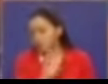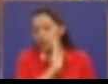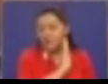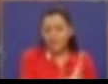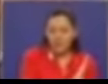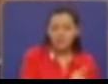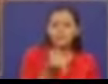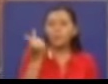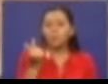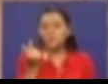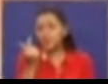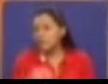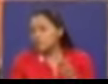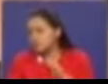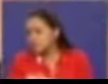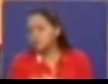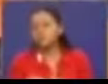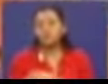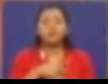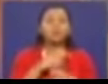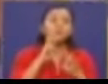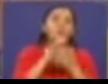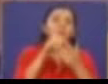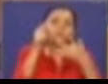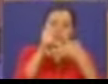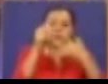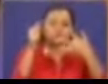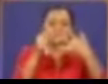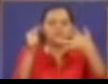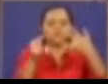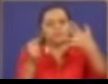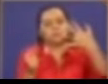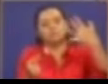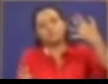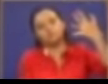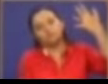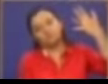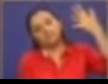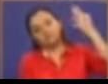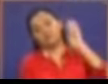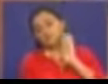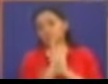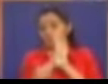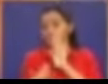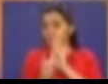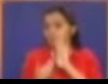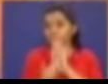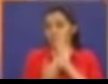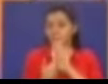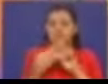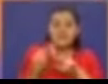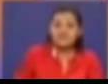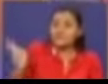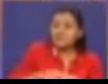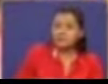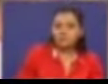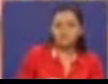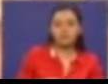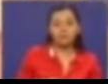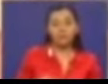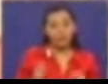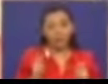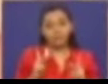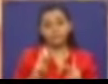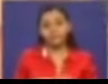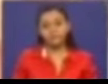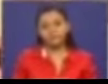las utilidades de uno por cada 30 mil trabajadores que gana más de 24 salarios básicos de utilidades, paquetazos. Bueno, los